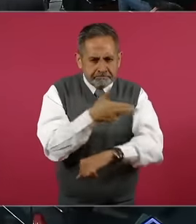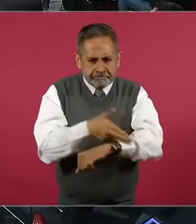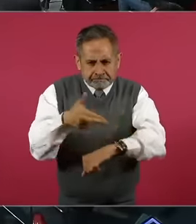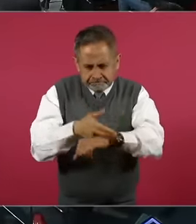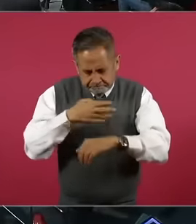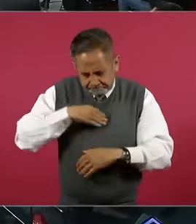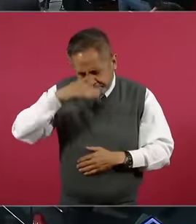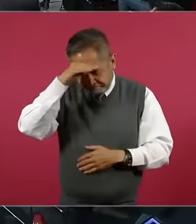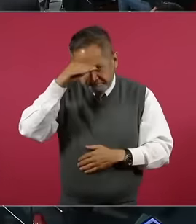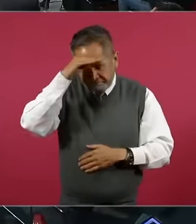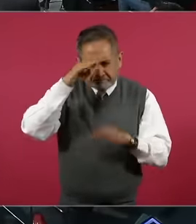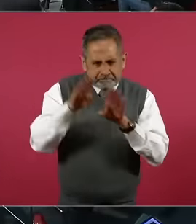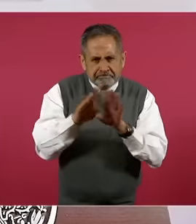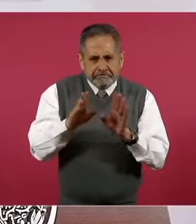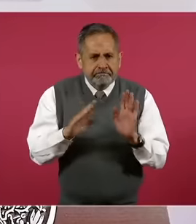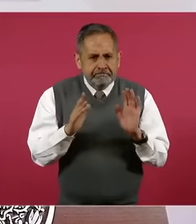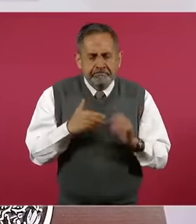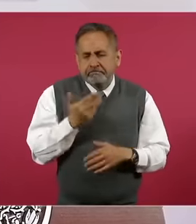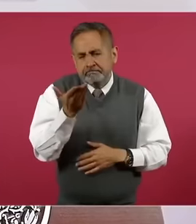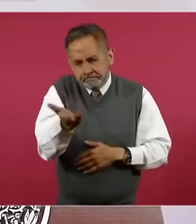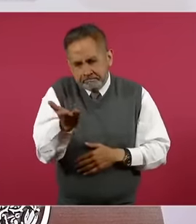analizando. Ahí les pido, ¿no?